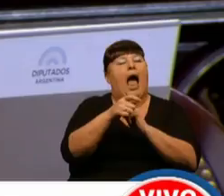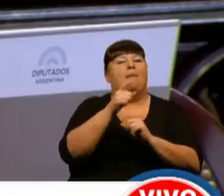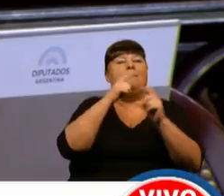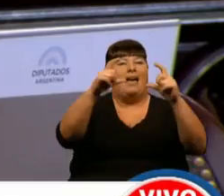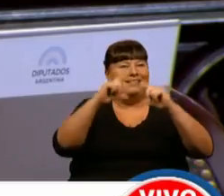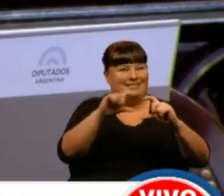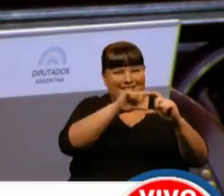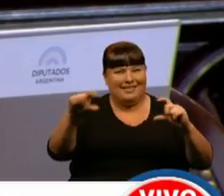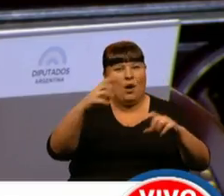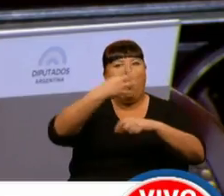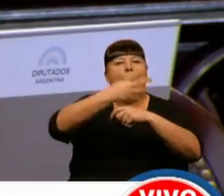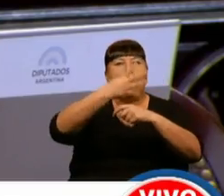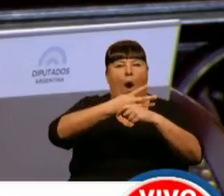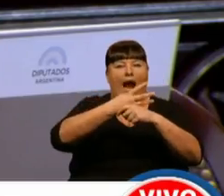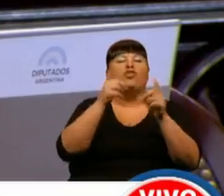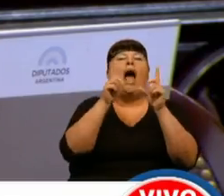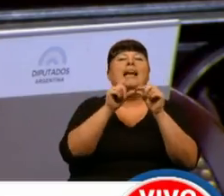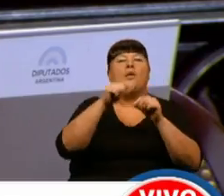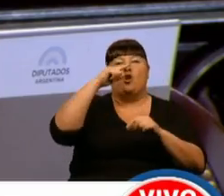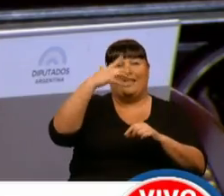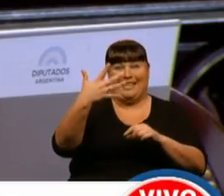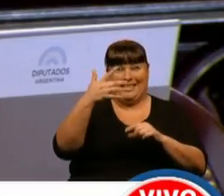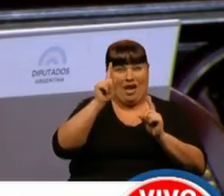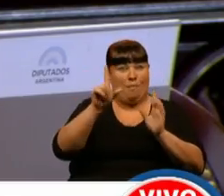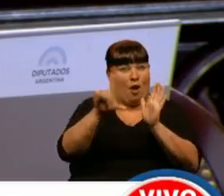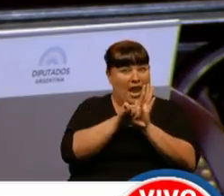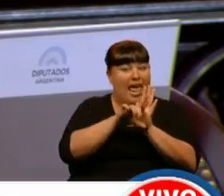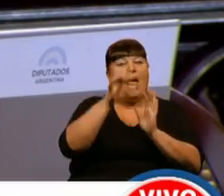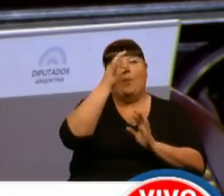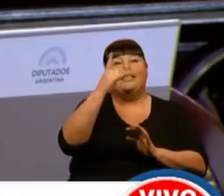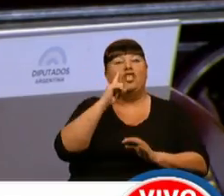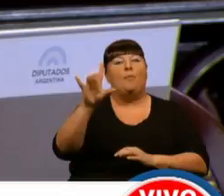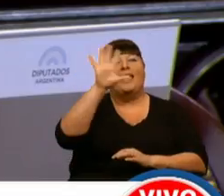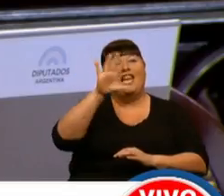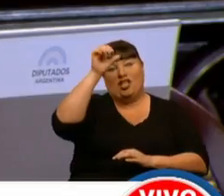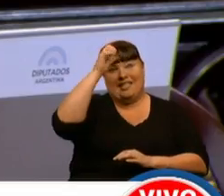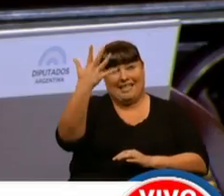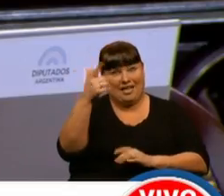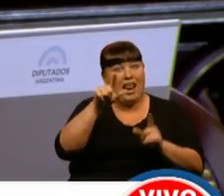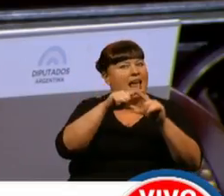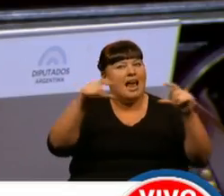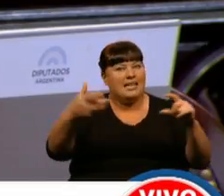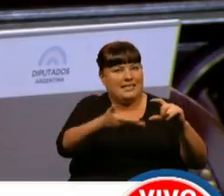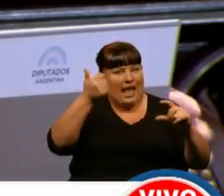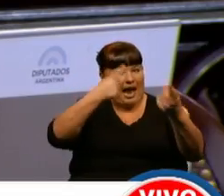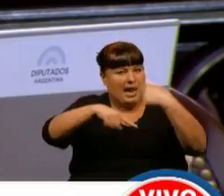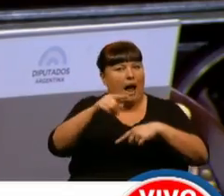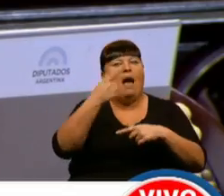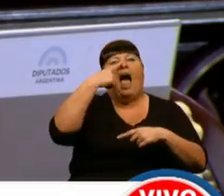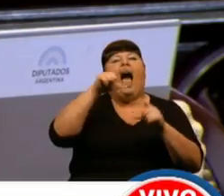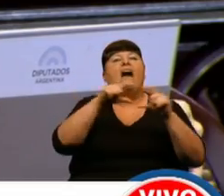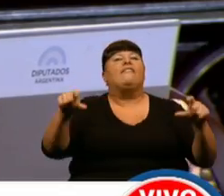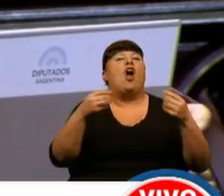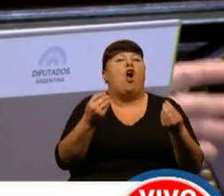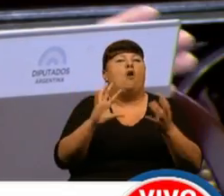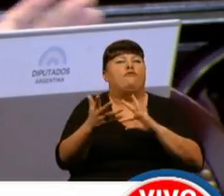párrafo cuarto del artículo 75 de esta ley de las 25 mil 565 que va a quedar redactado